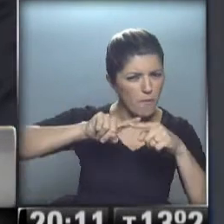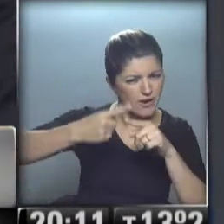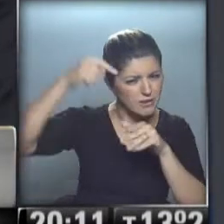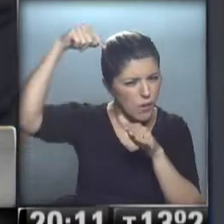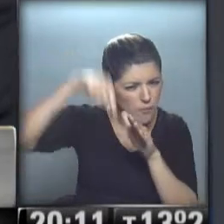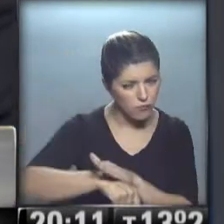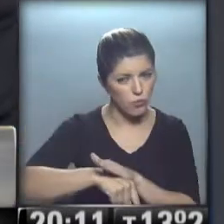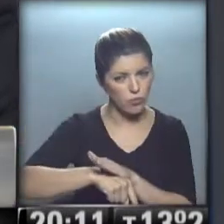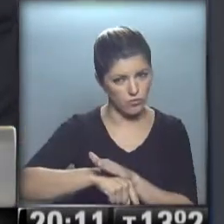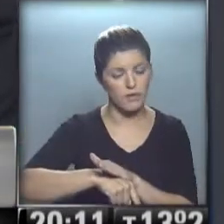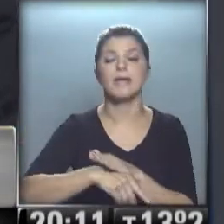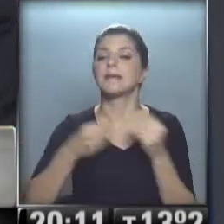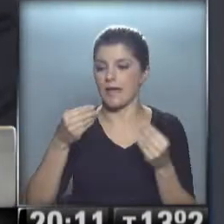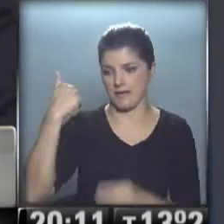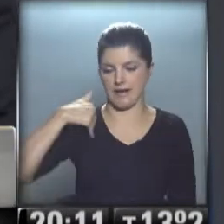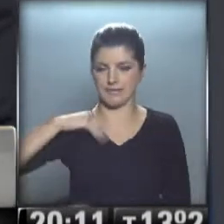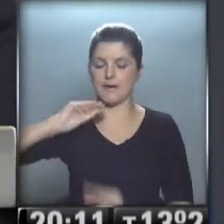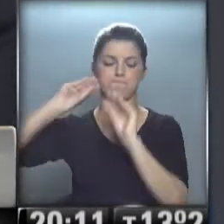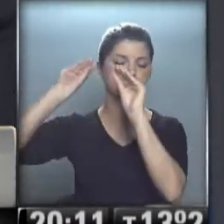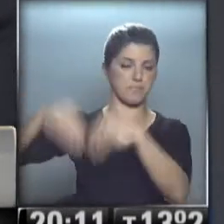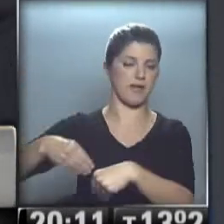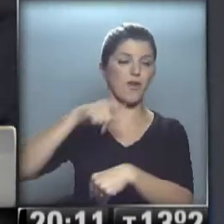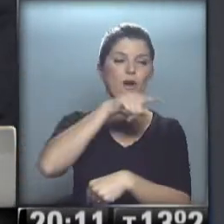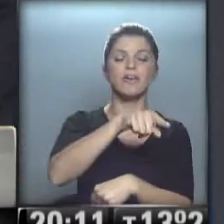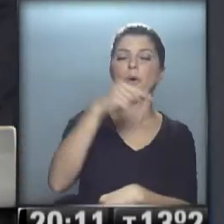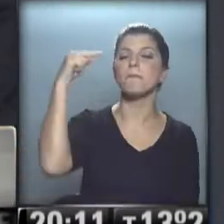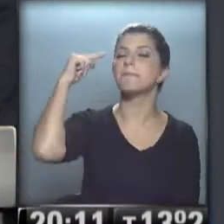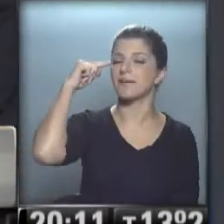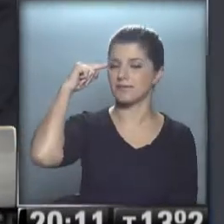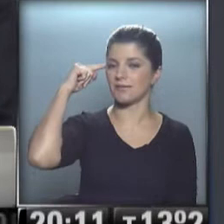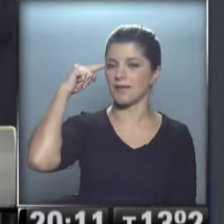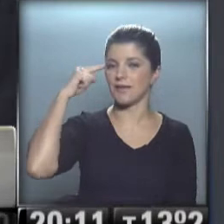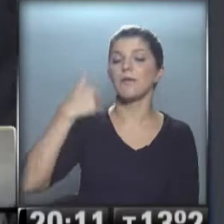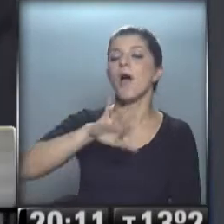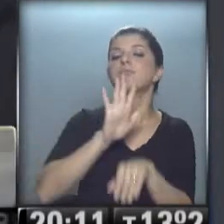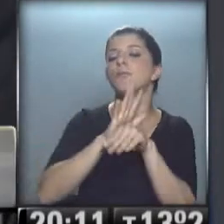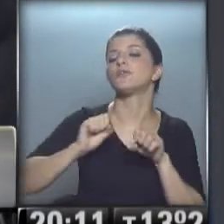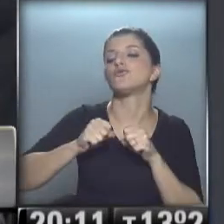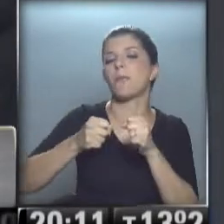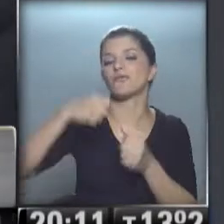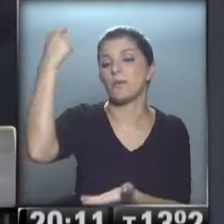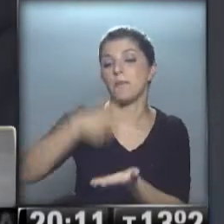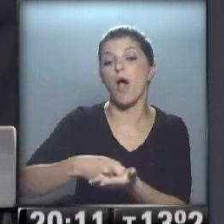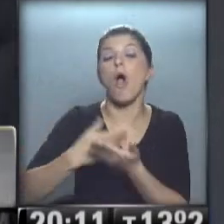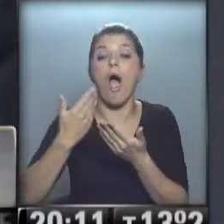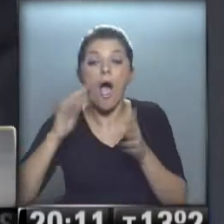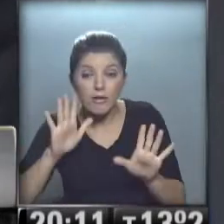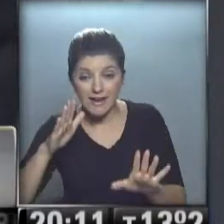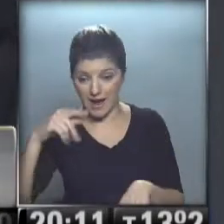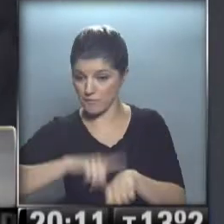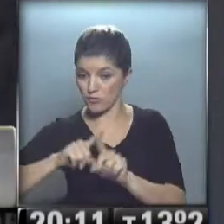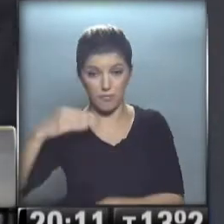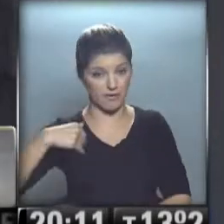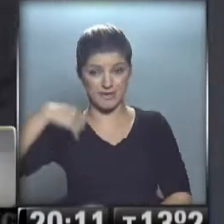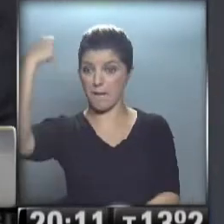fondo, hacer caer a la Argentina en lo que ellos calificarán en un default, aunque la Argentina pague. Y ahí está el gran